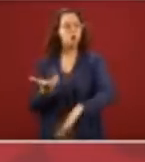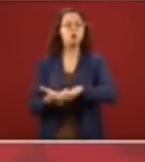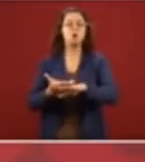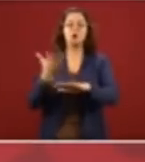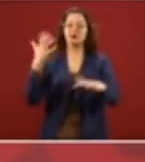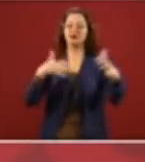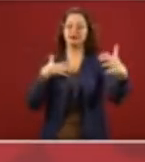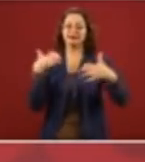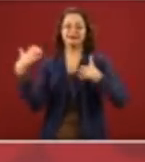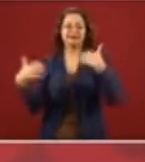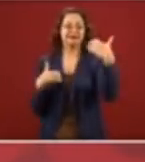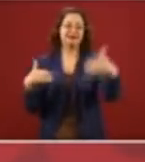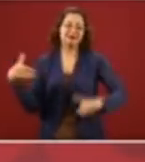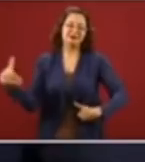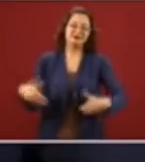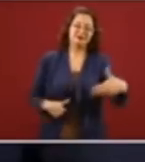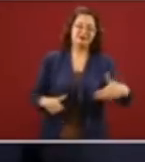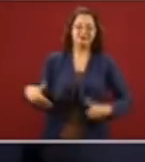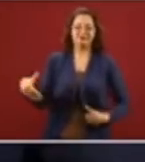inquietos.